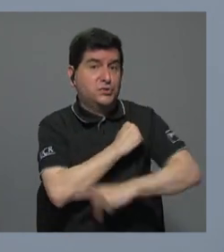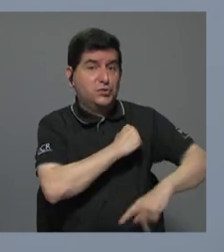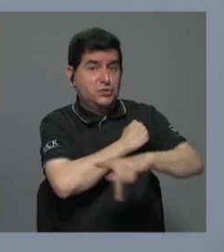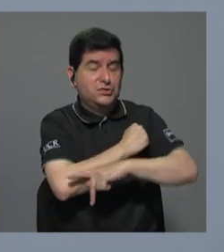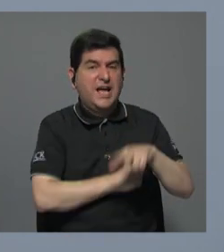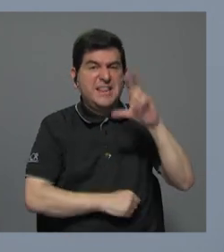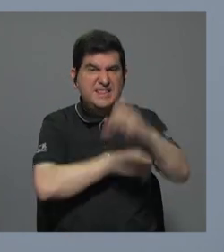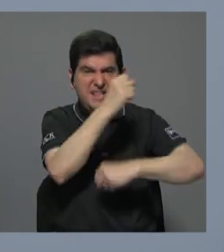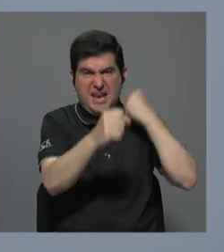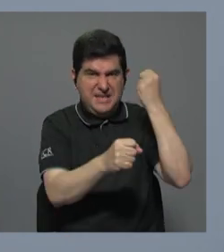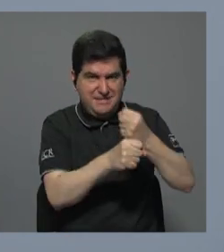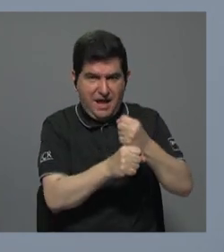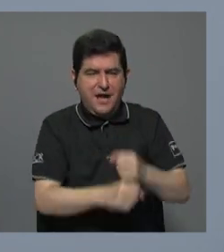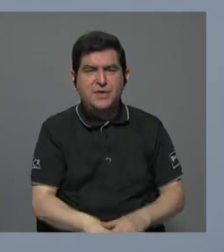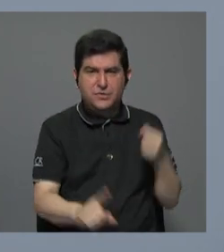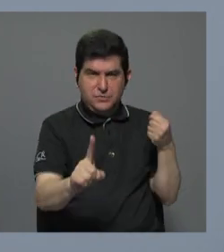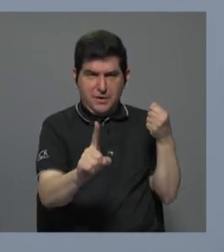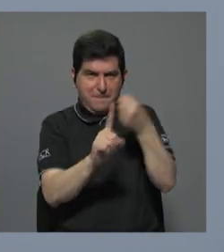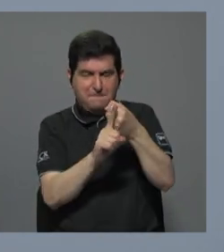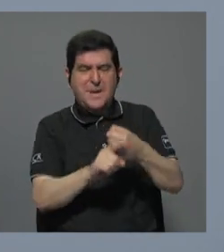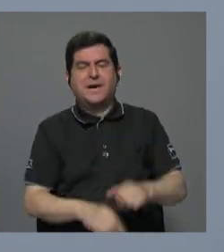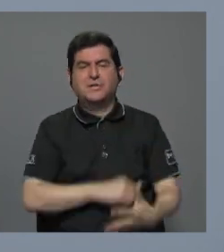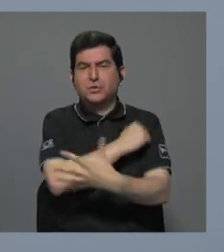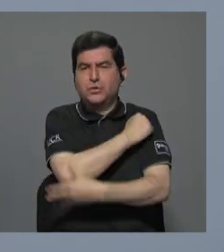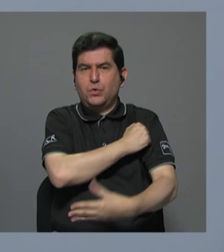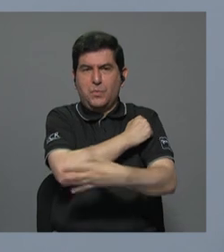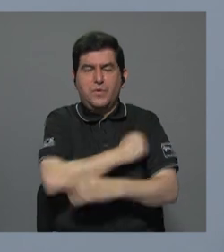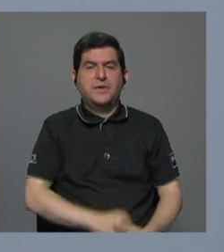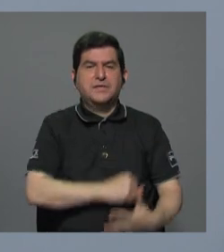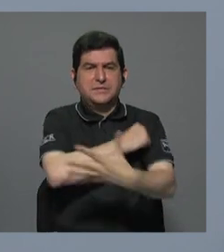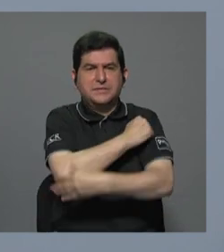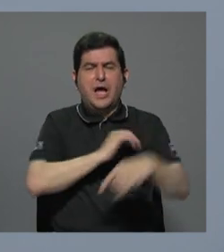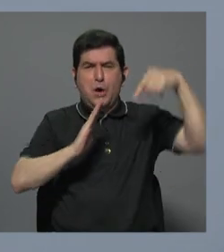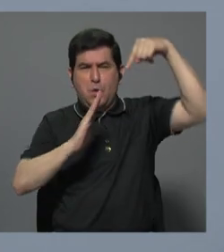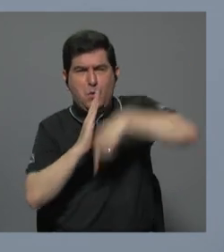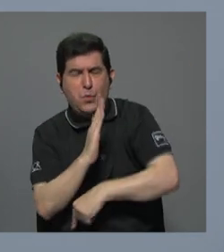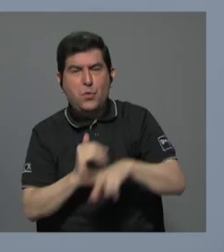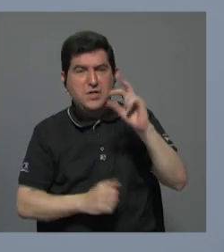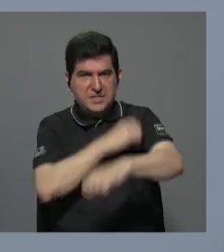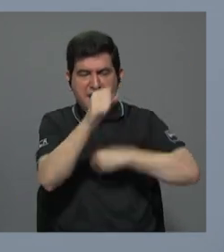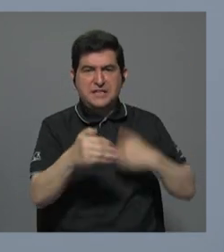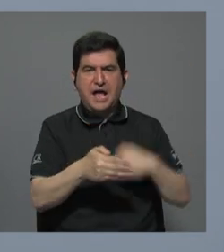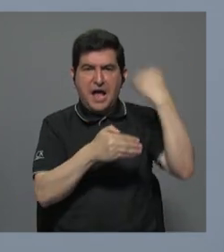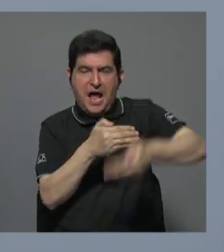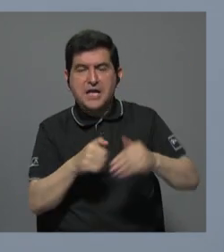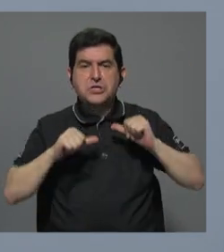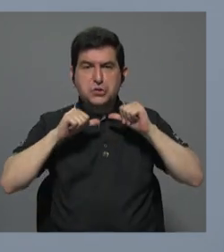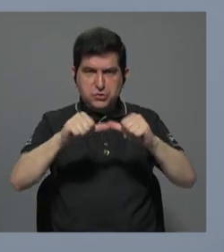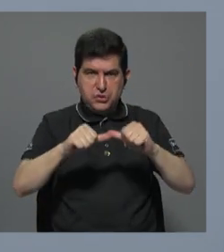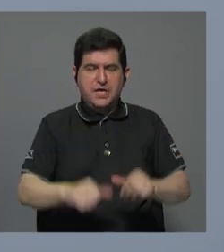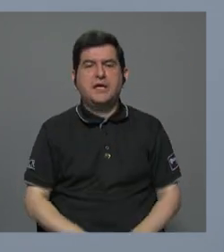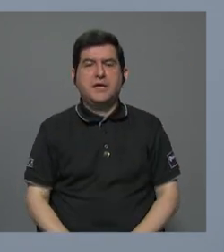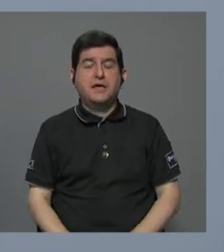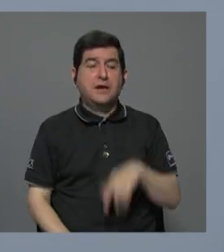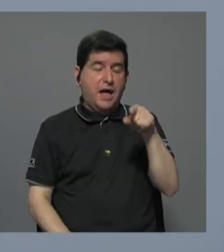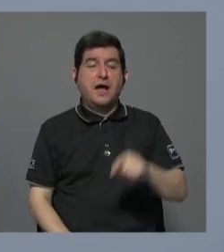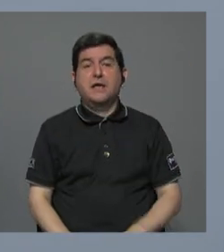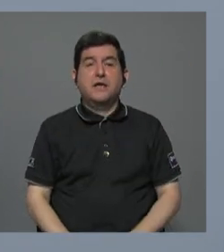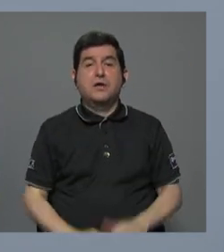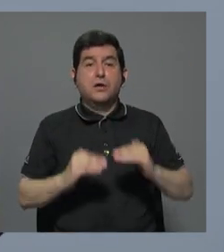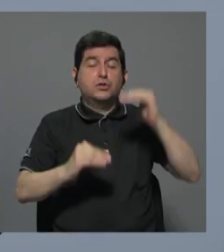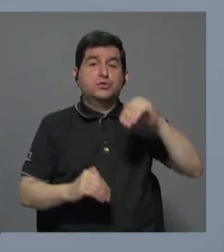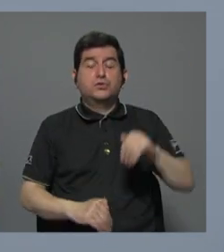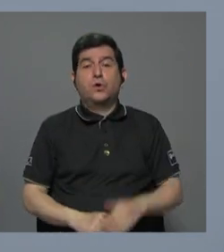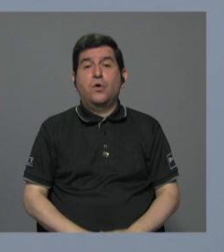30 años para impactar la pobreza y la pobreza extrema y 30 años después nosotros seguimos con los dos dígitos entonces